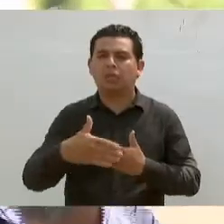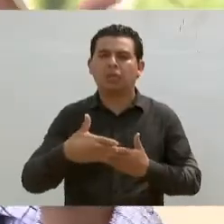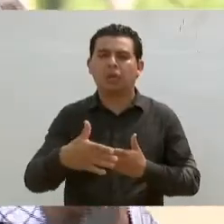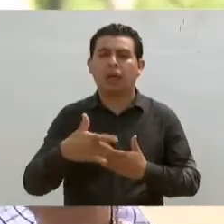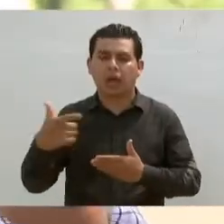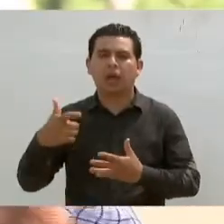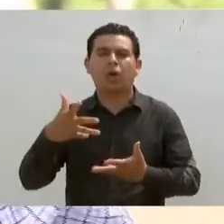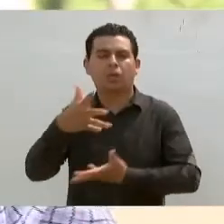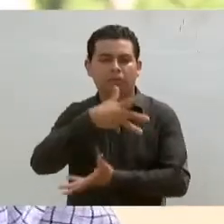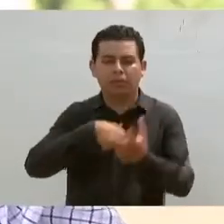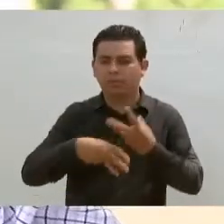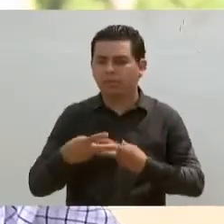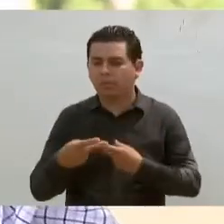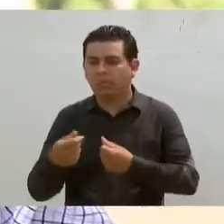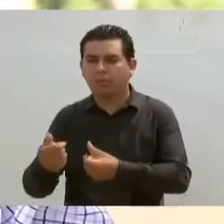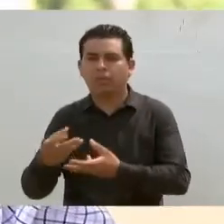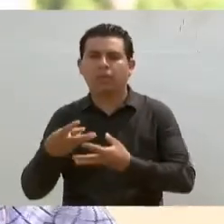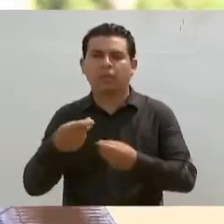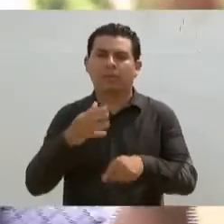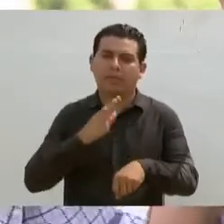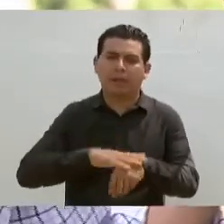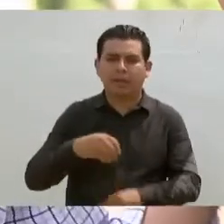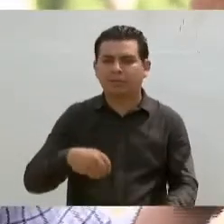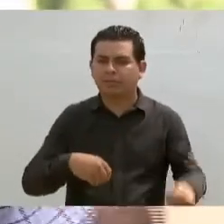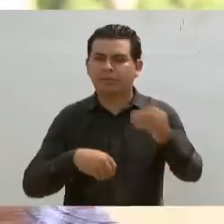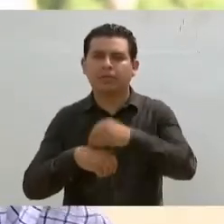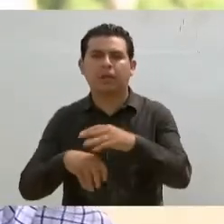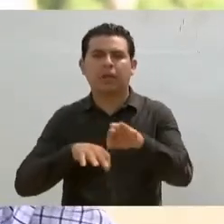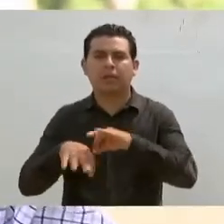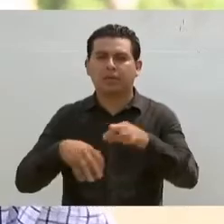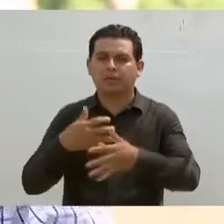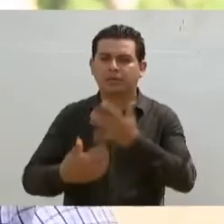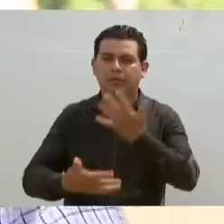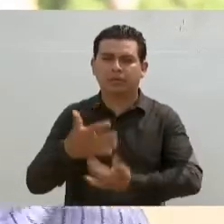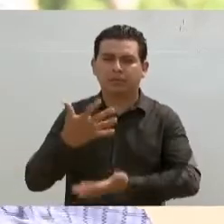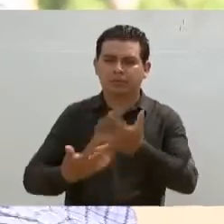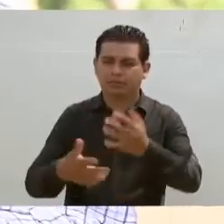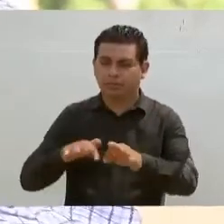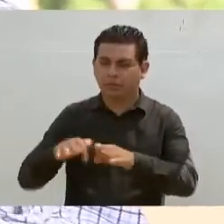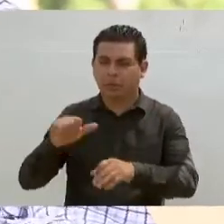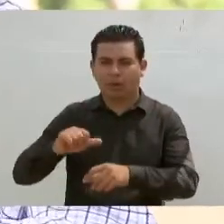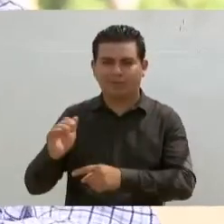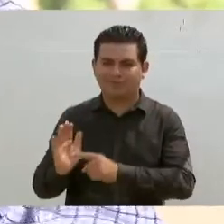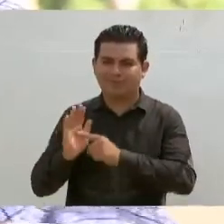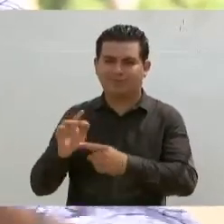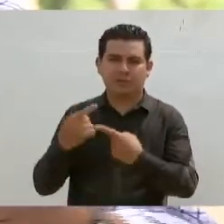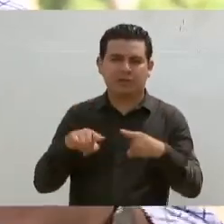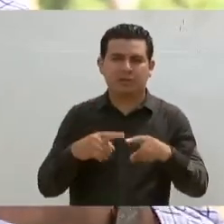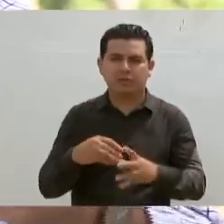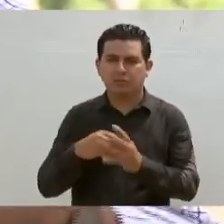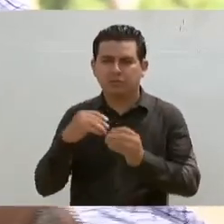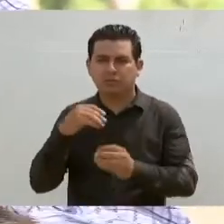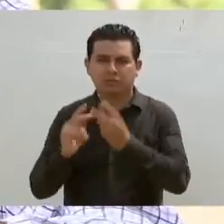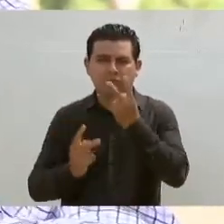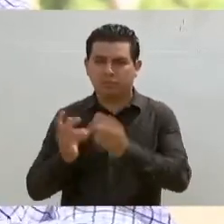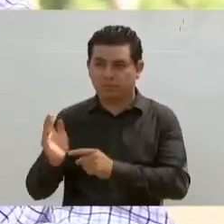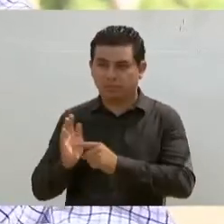hacer inversiones para dar valor agregado a la producción que hoy nos han mostrado.